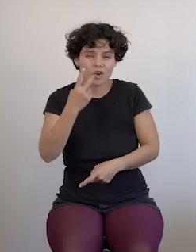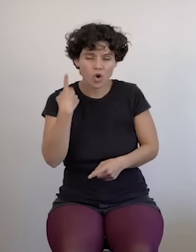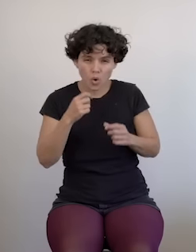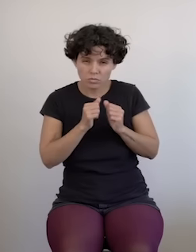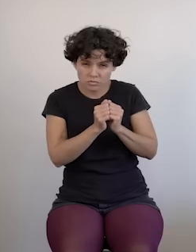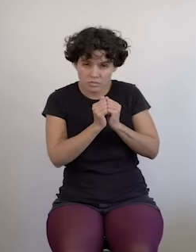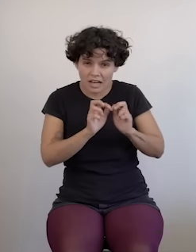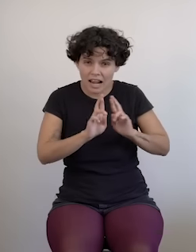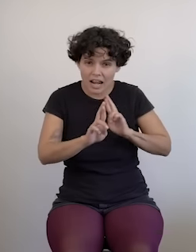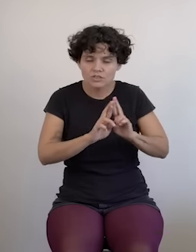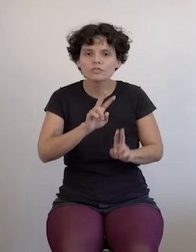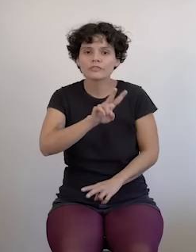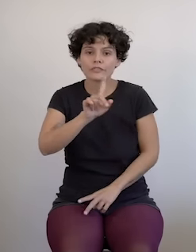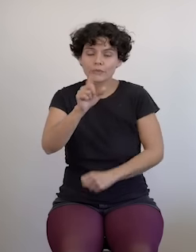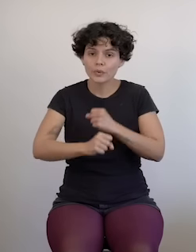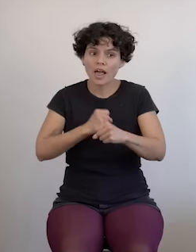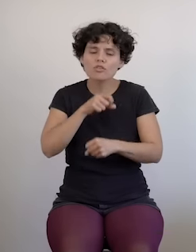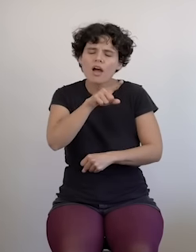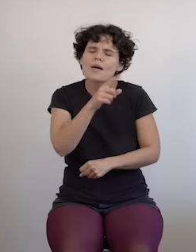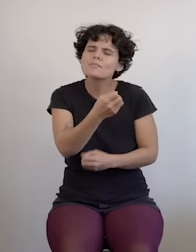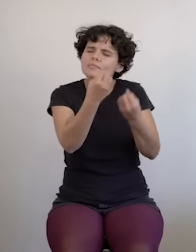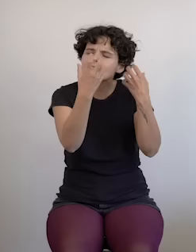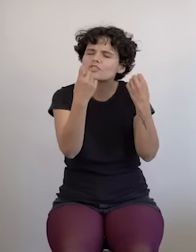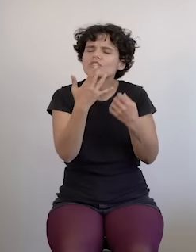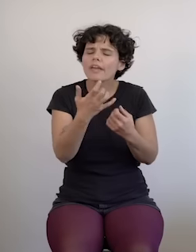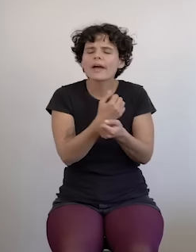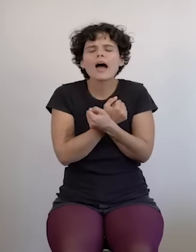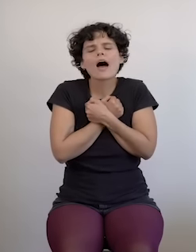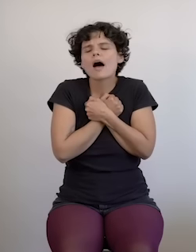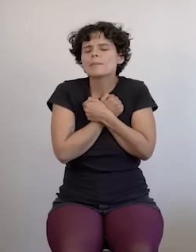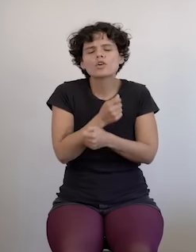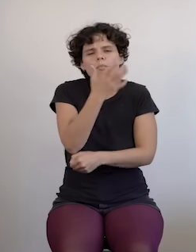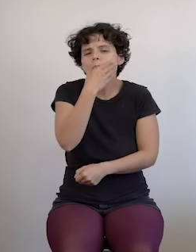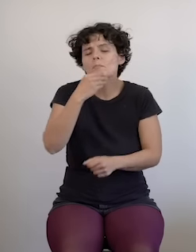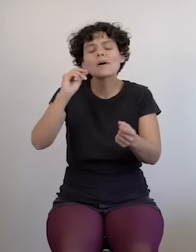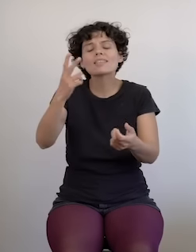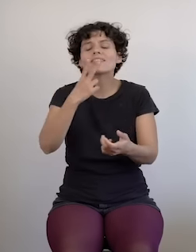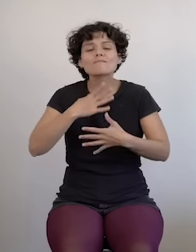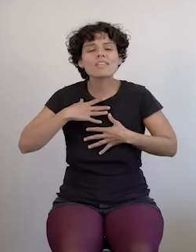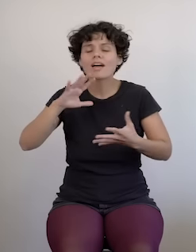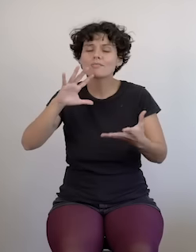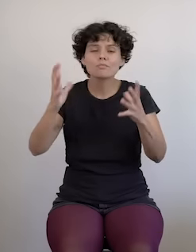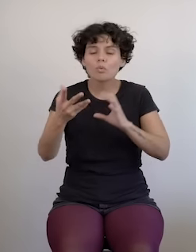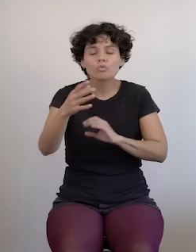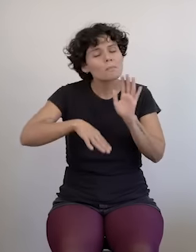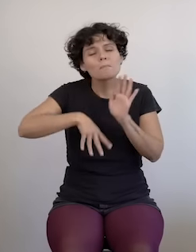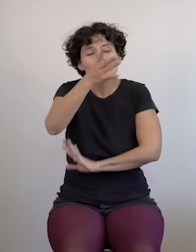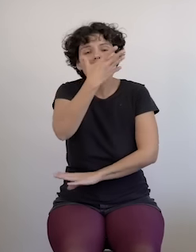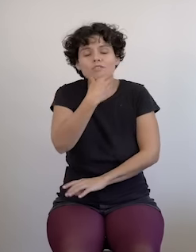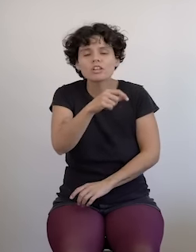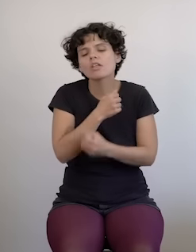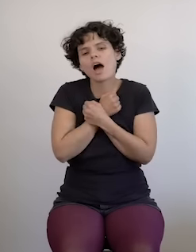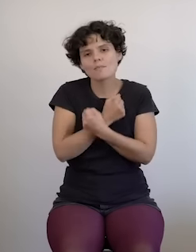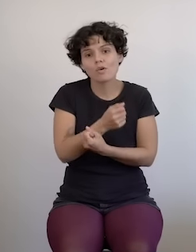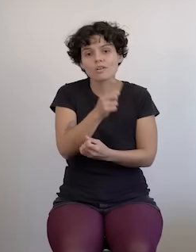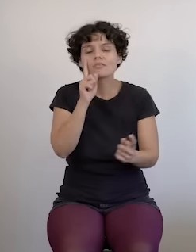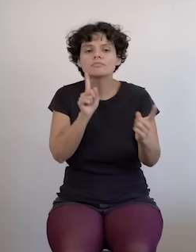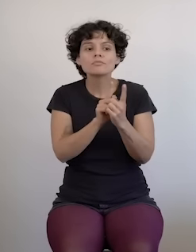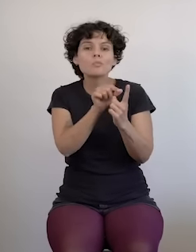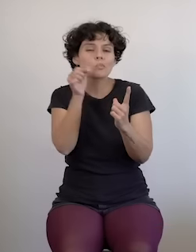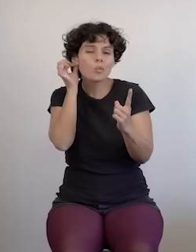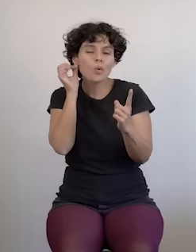bonito de la vida, compañero, que es el amor, hermano. Y yo no lo conocía, compañerito, ¿cachai? Entonces cuando llega mi mujer y yo le cuento una